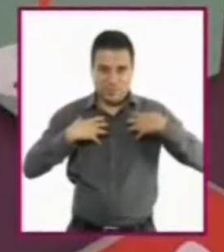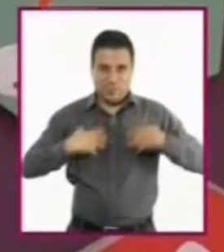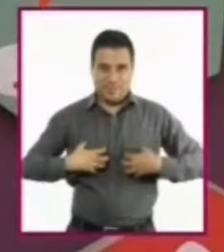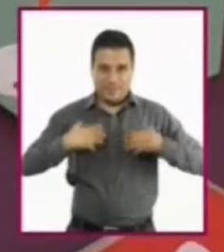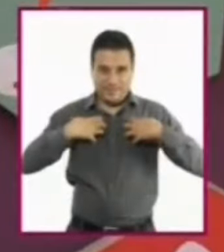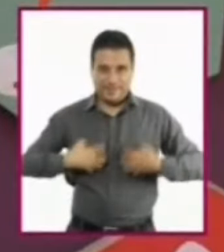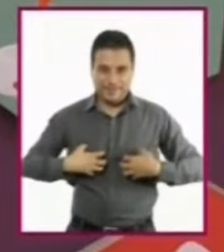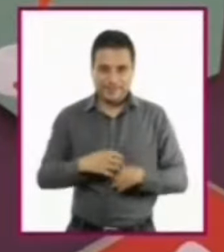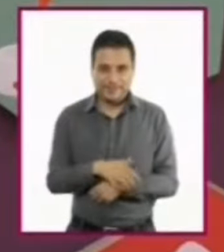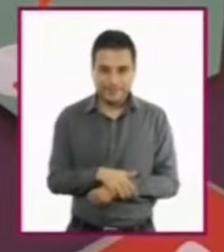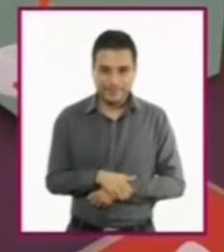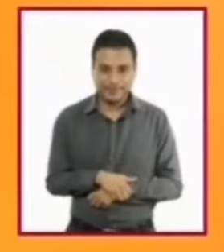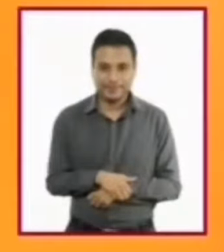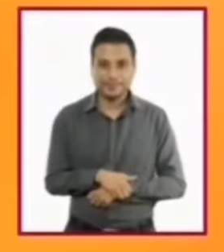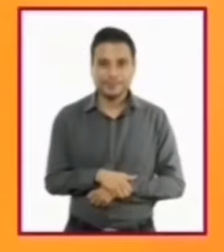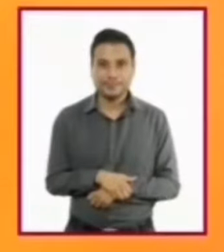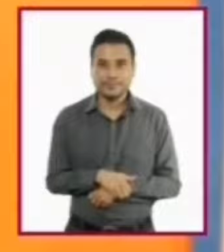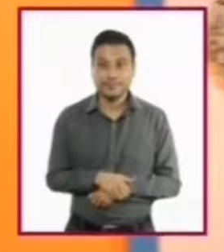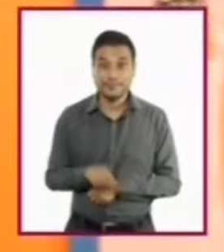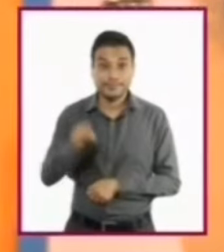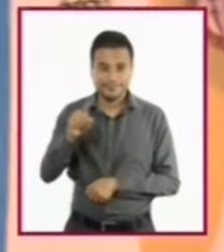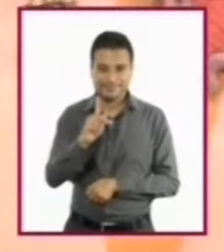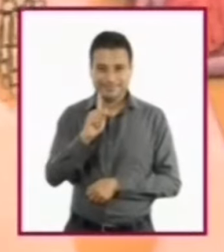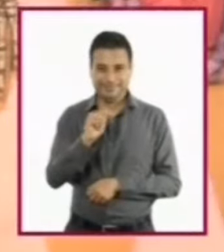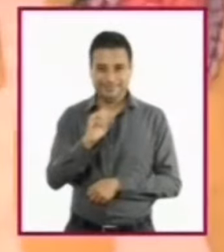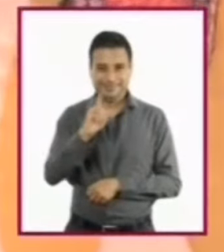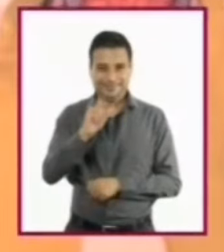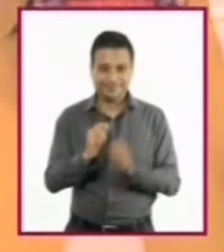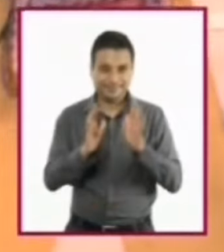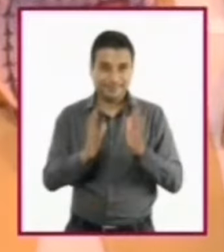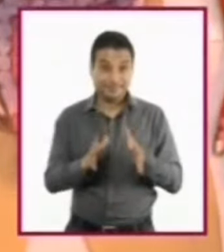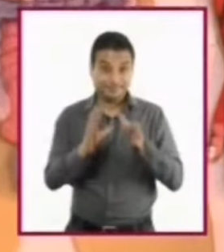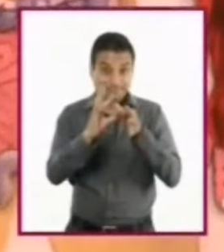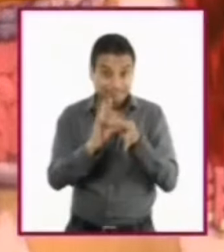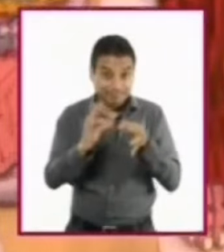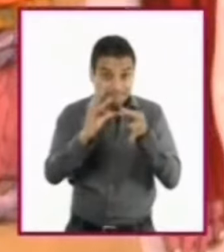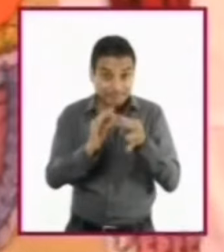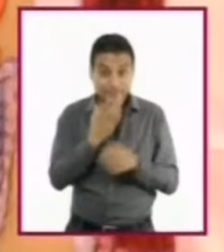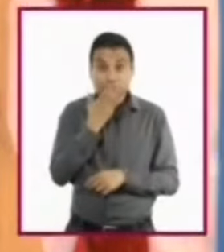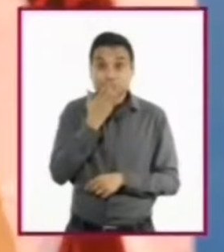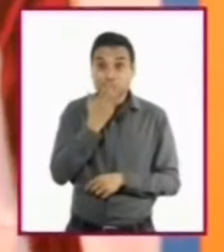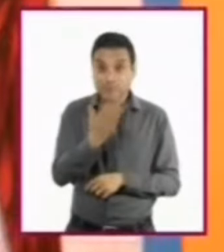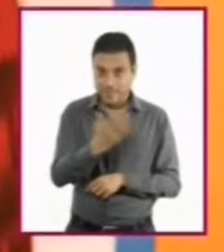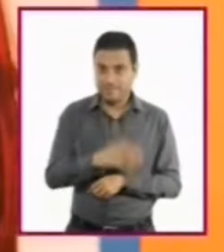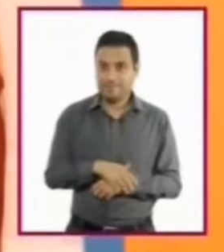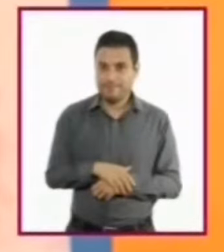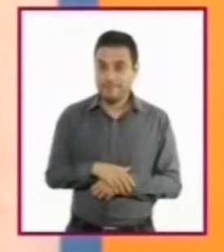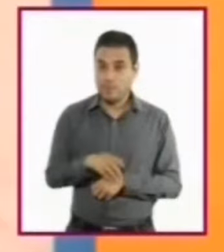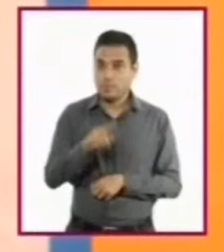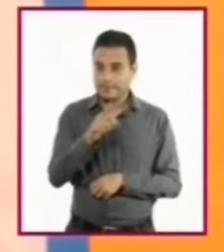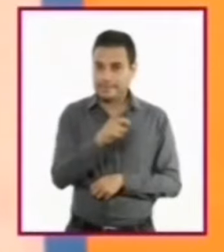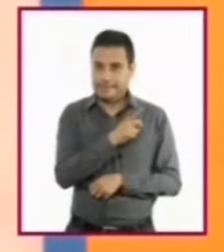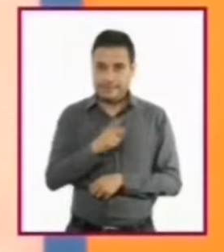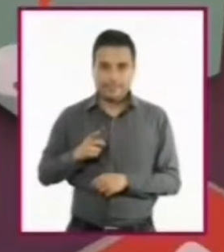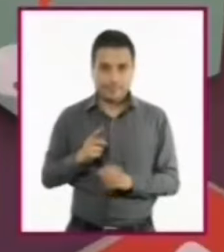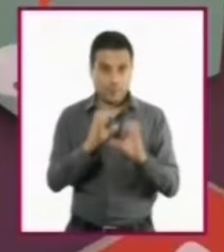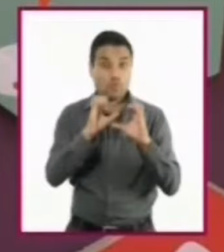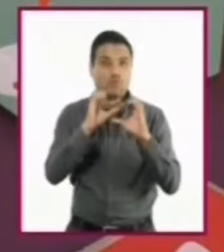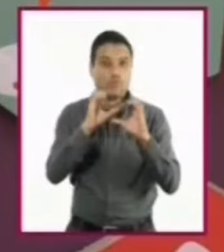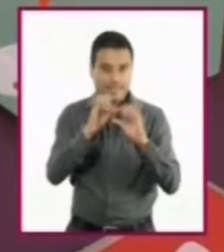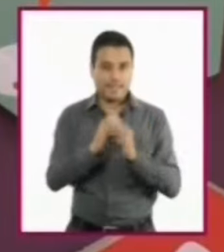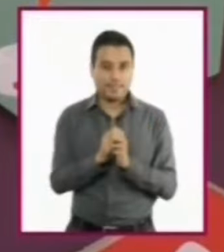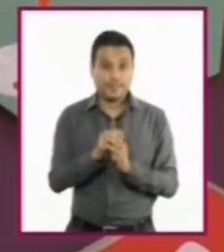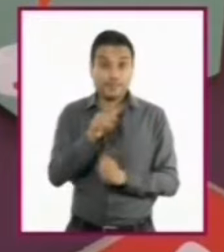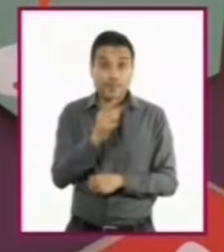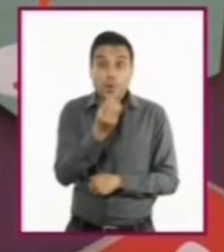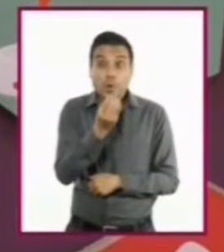Aunque los conductos que nos ha expuesto Paola están bien definidos, debemos tener mucho cuidado al consumir